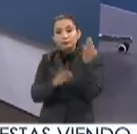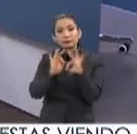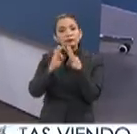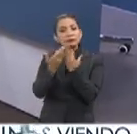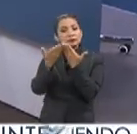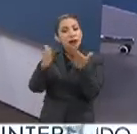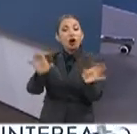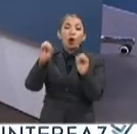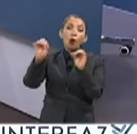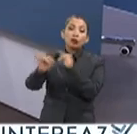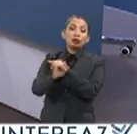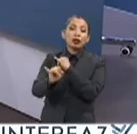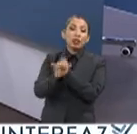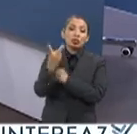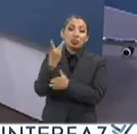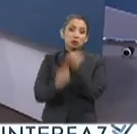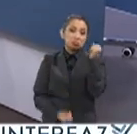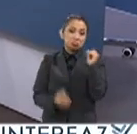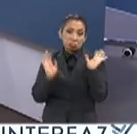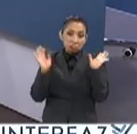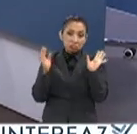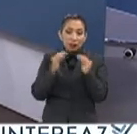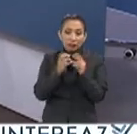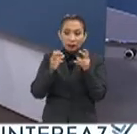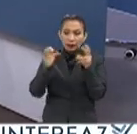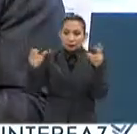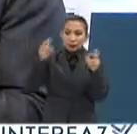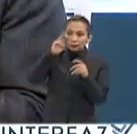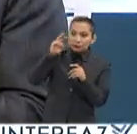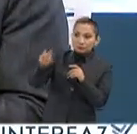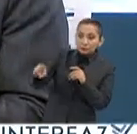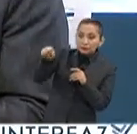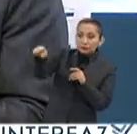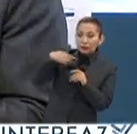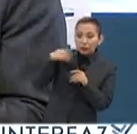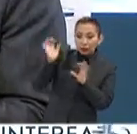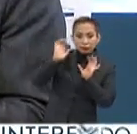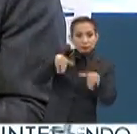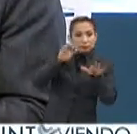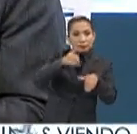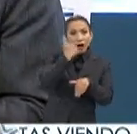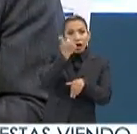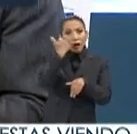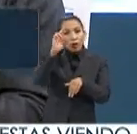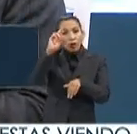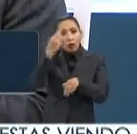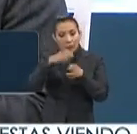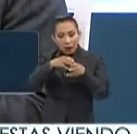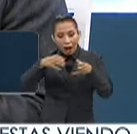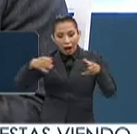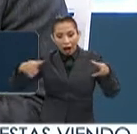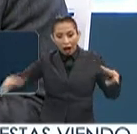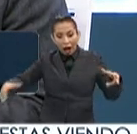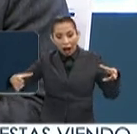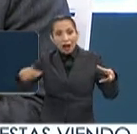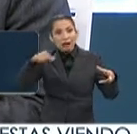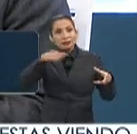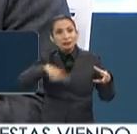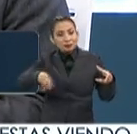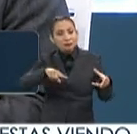modalidad abierta o a distancia. O sea, cada vez aumenta más la matrícula de estudiantes en la UNAM, pero está